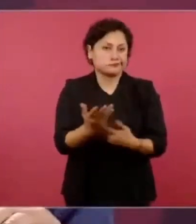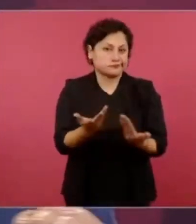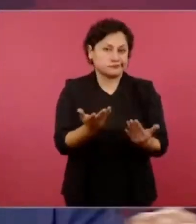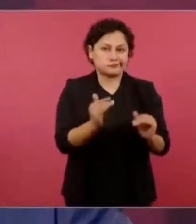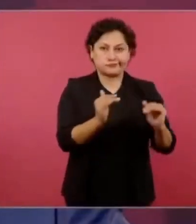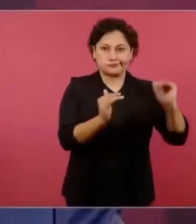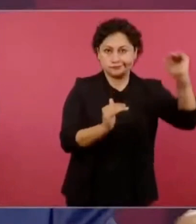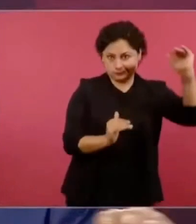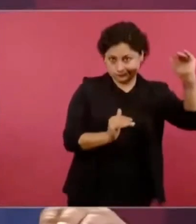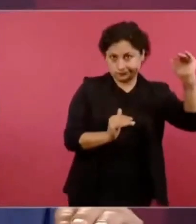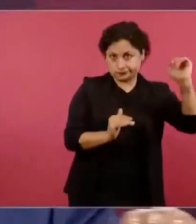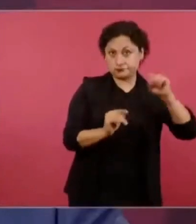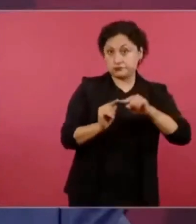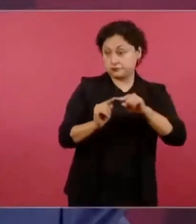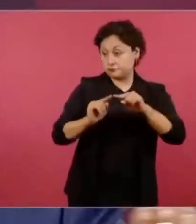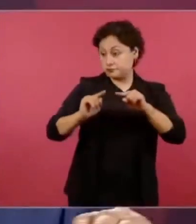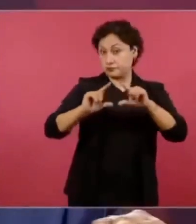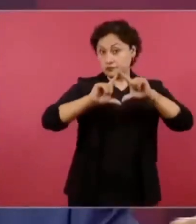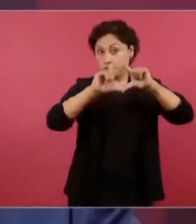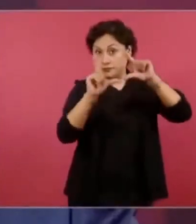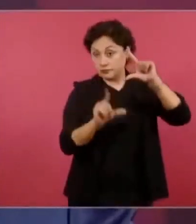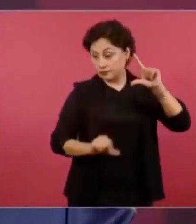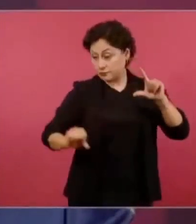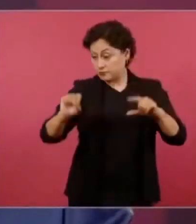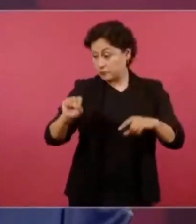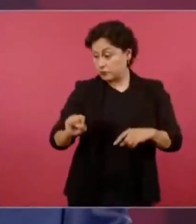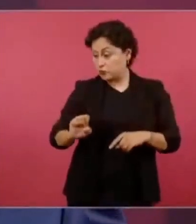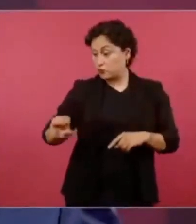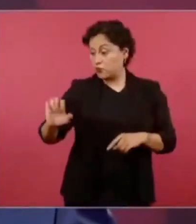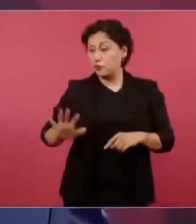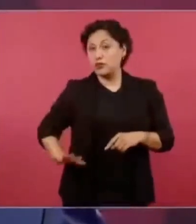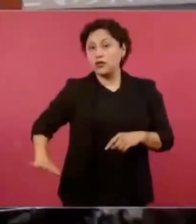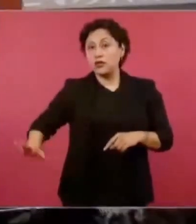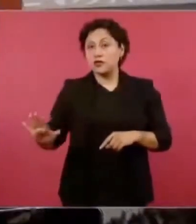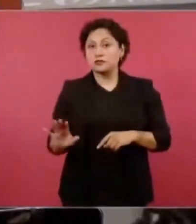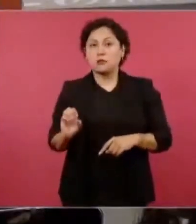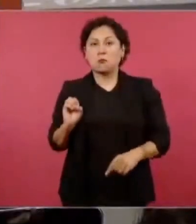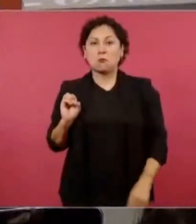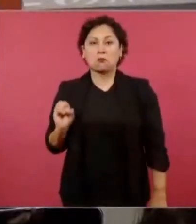y el sureste 0